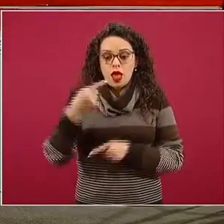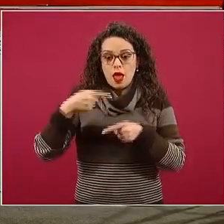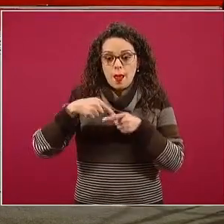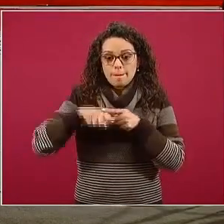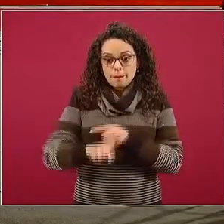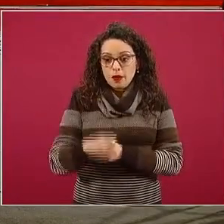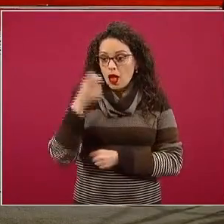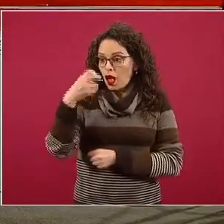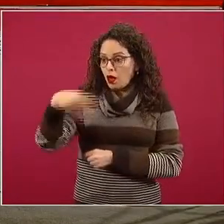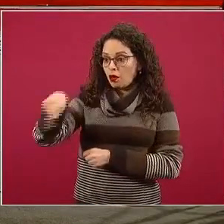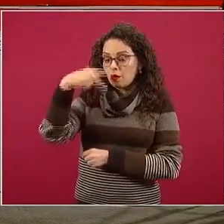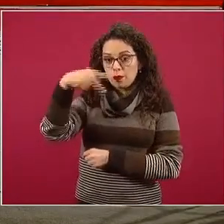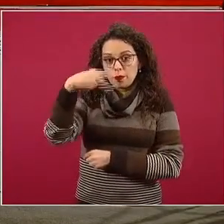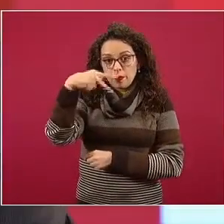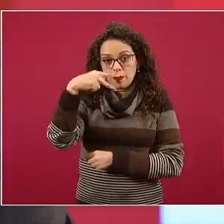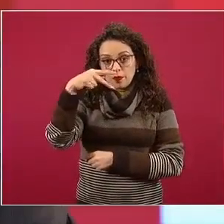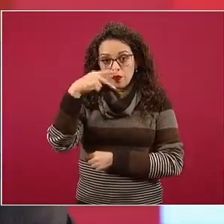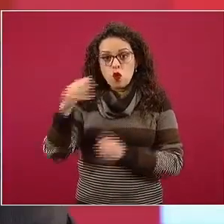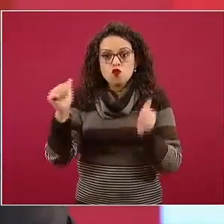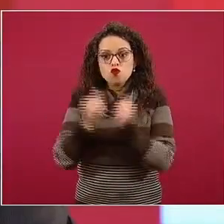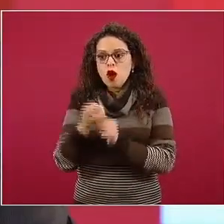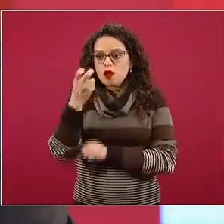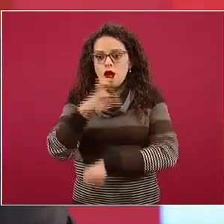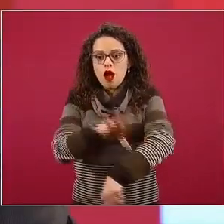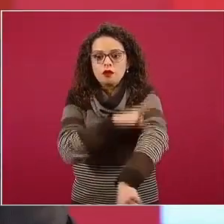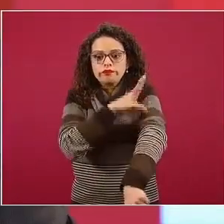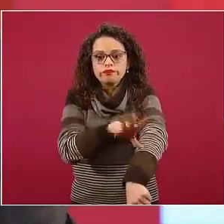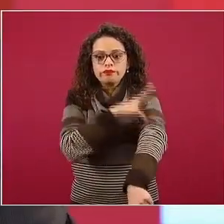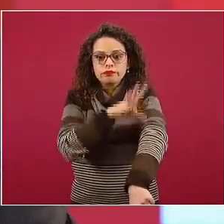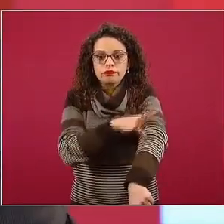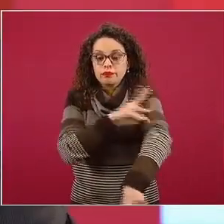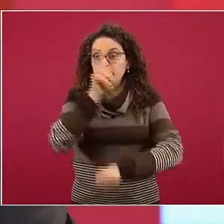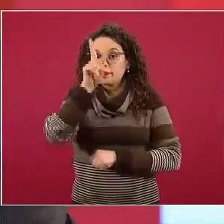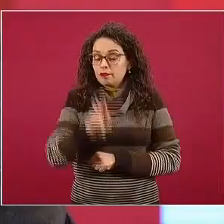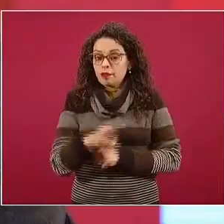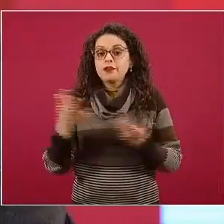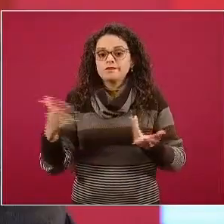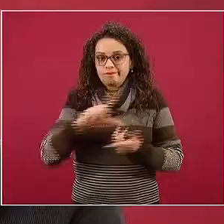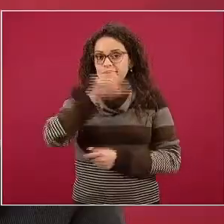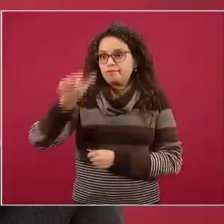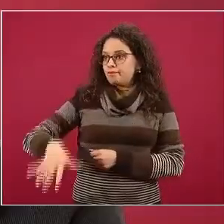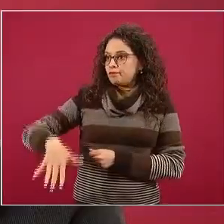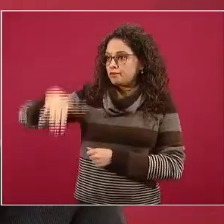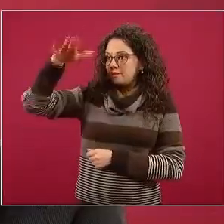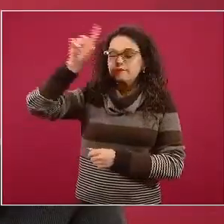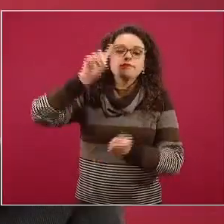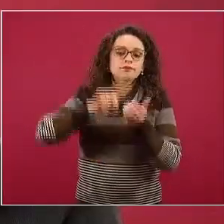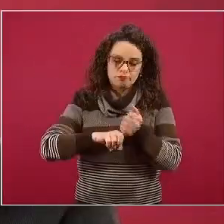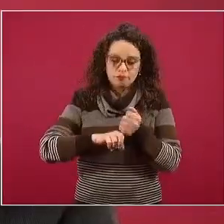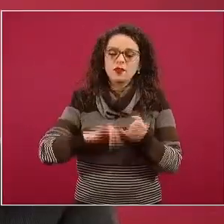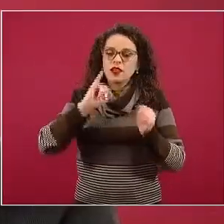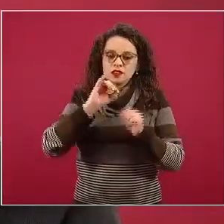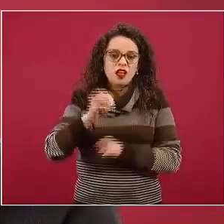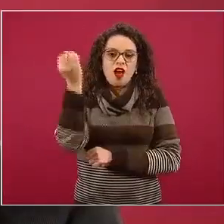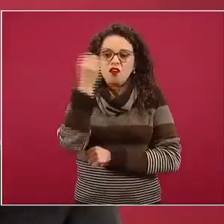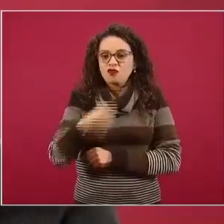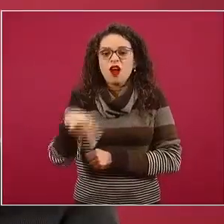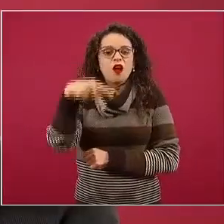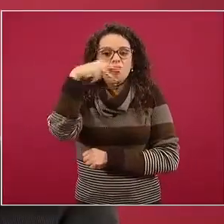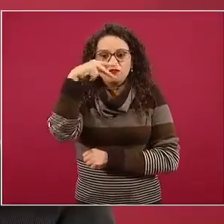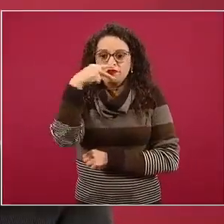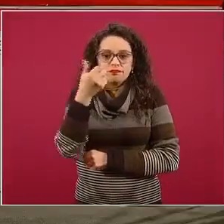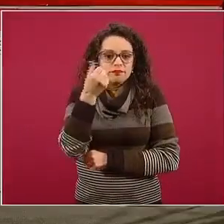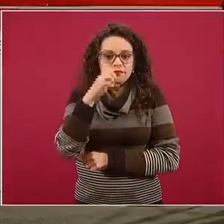el tabaquismo con vapeadores, termina siendo una persona fumadora. Entonces, no debemos